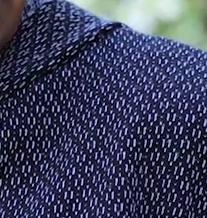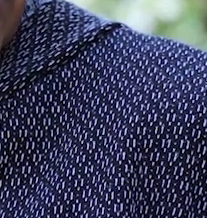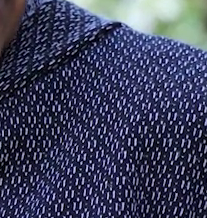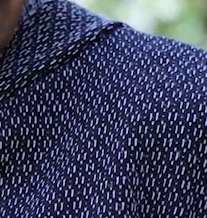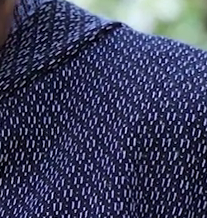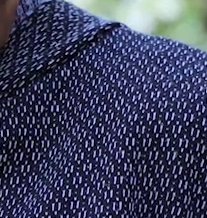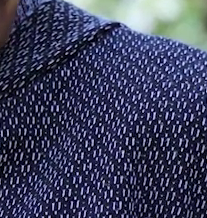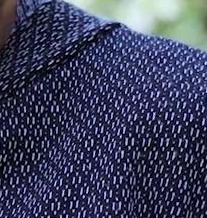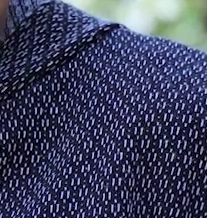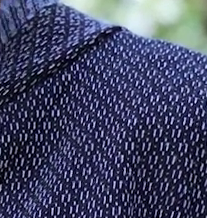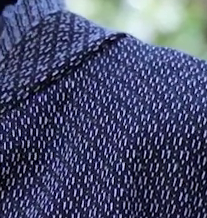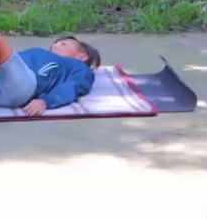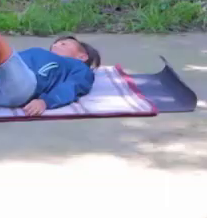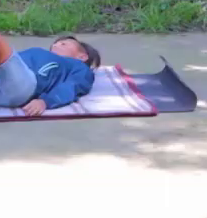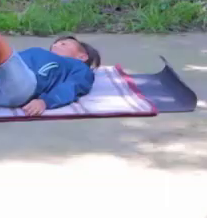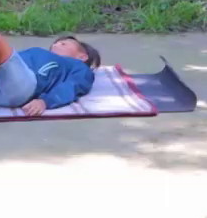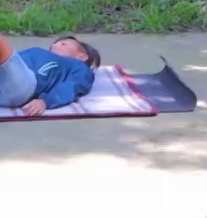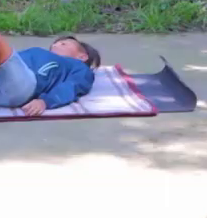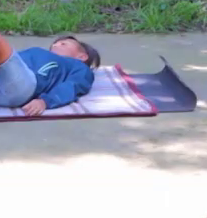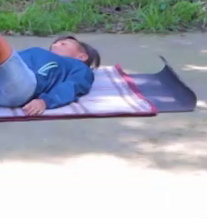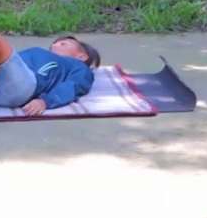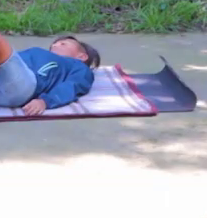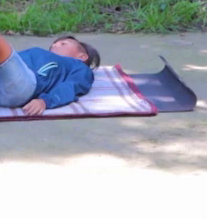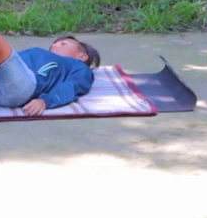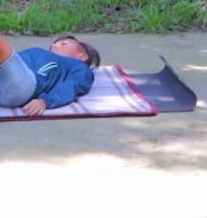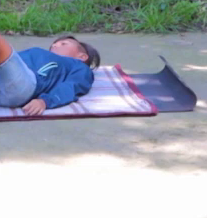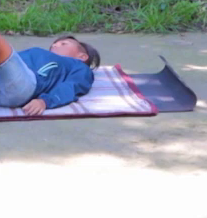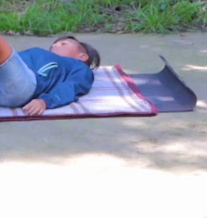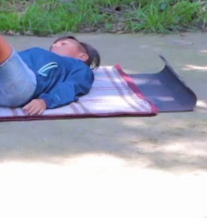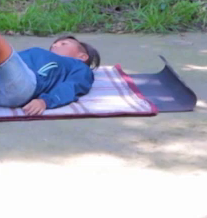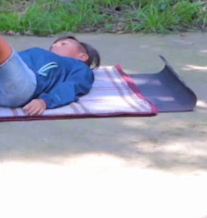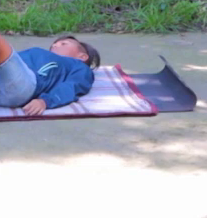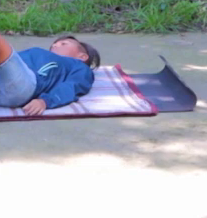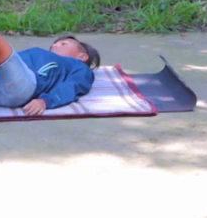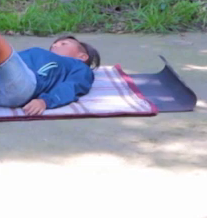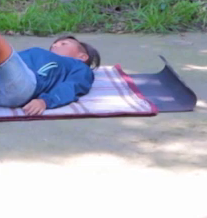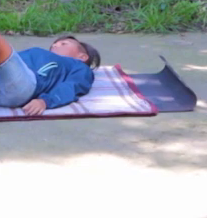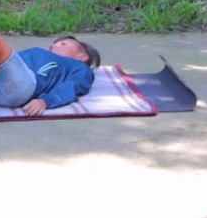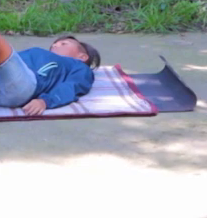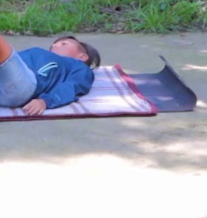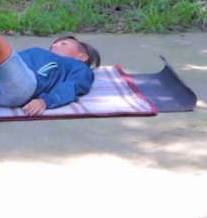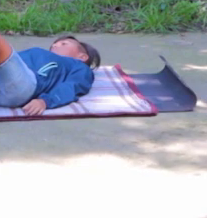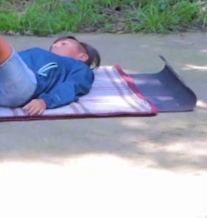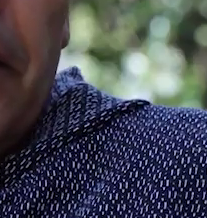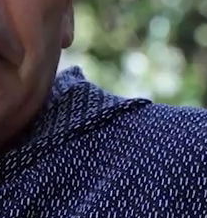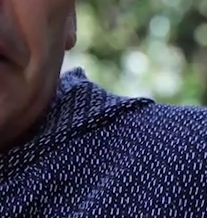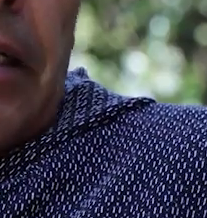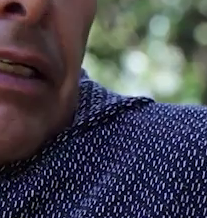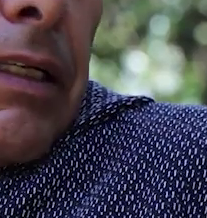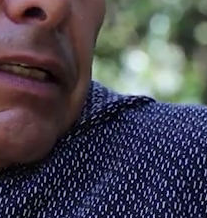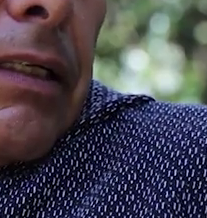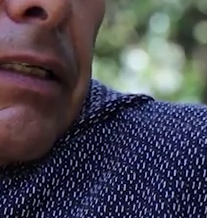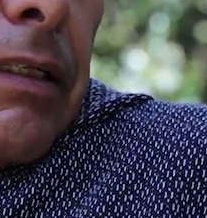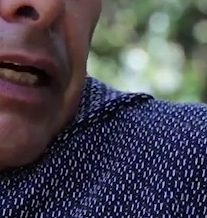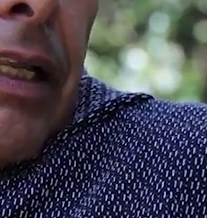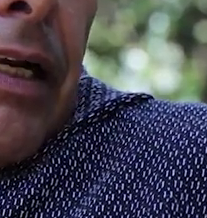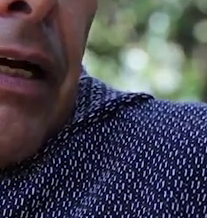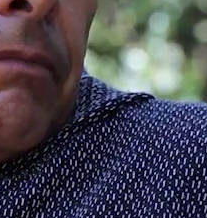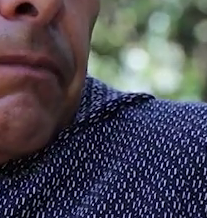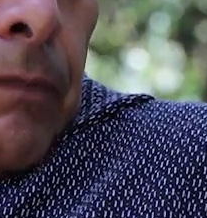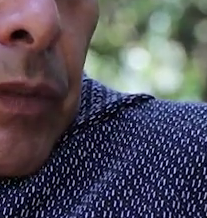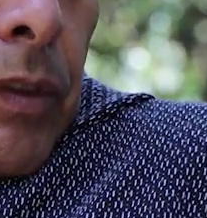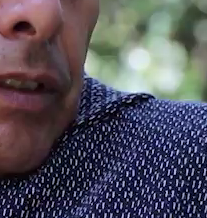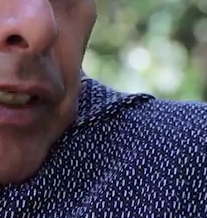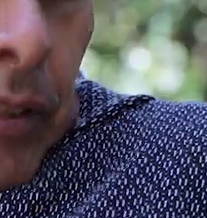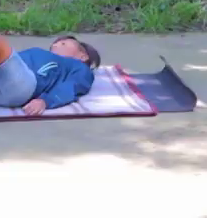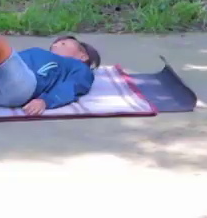flexionando las rodillas, las plantas de los pies totalmente en el suelo. Y lo que vamos a hacer es elevar la